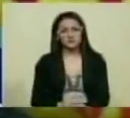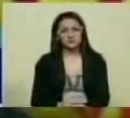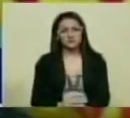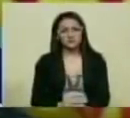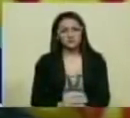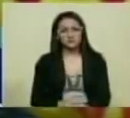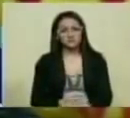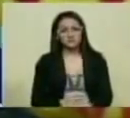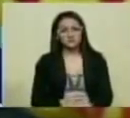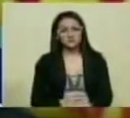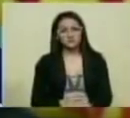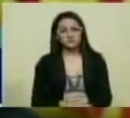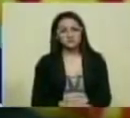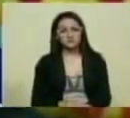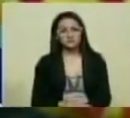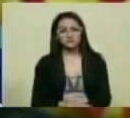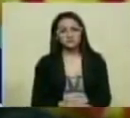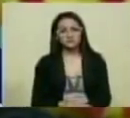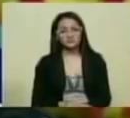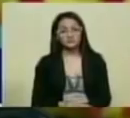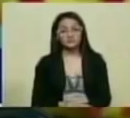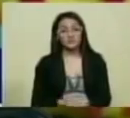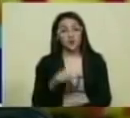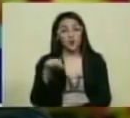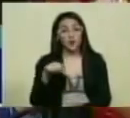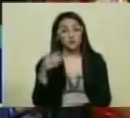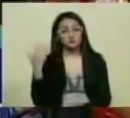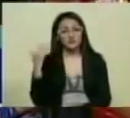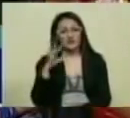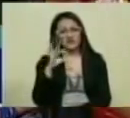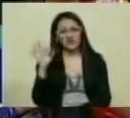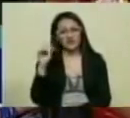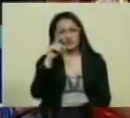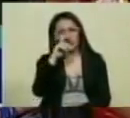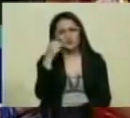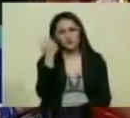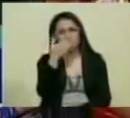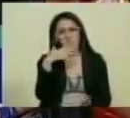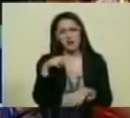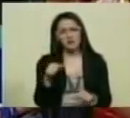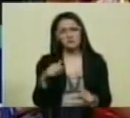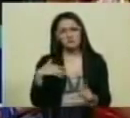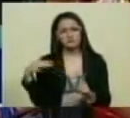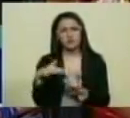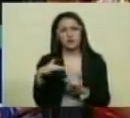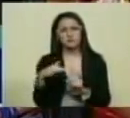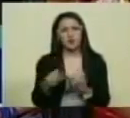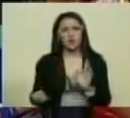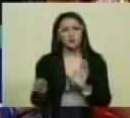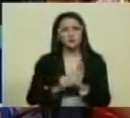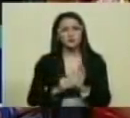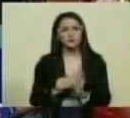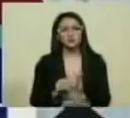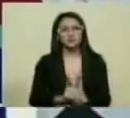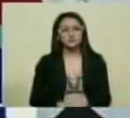Y hoy, como hace 500 años, el imperialismo amenaza con atacarnos nuevamente.